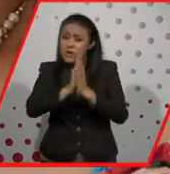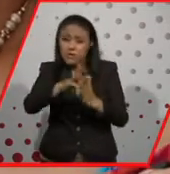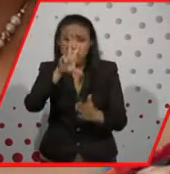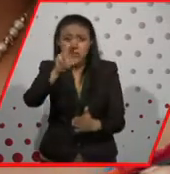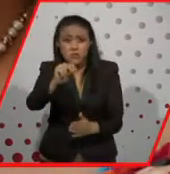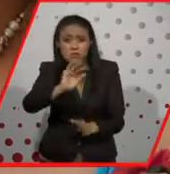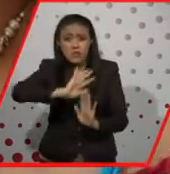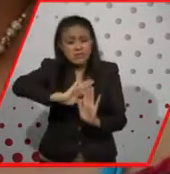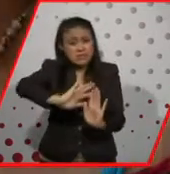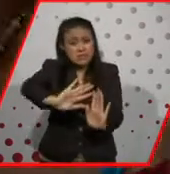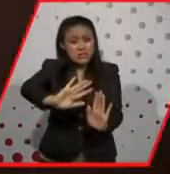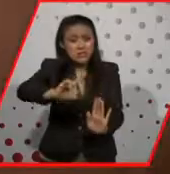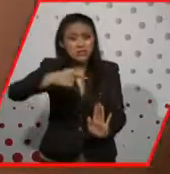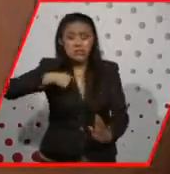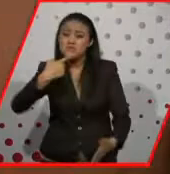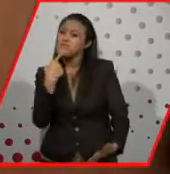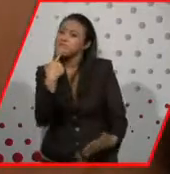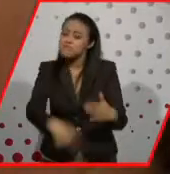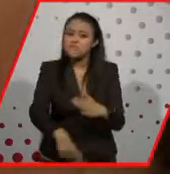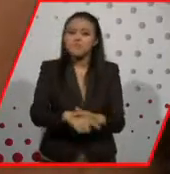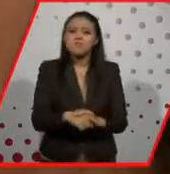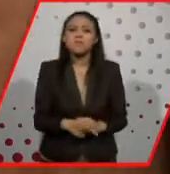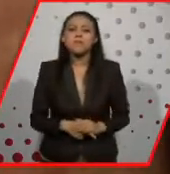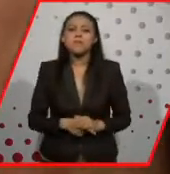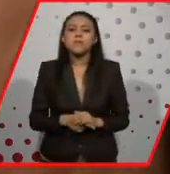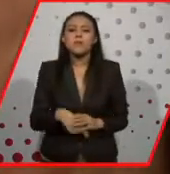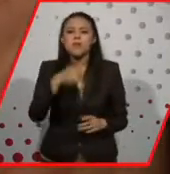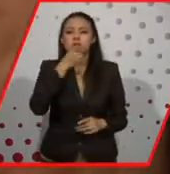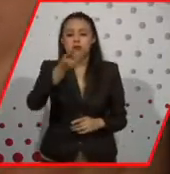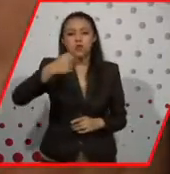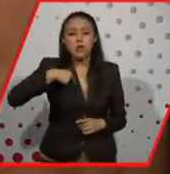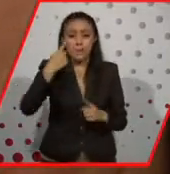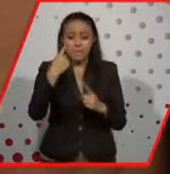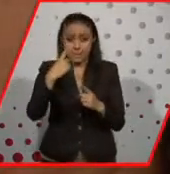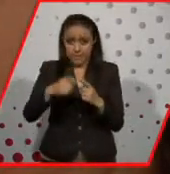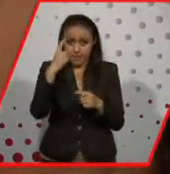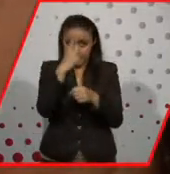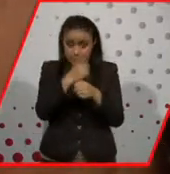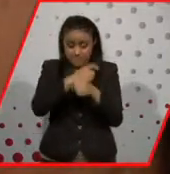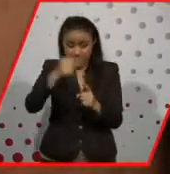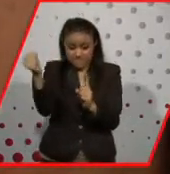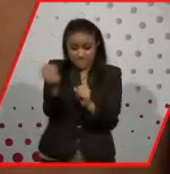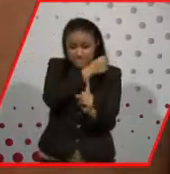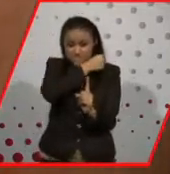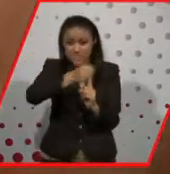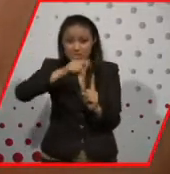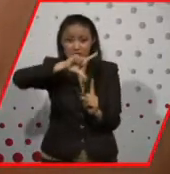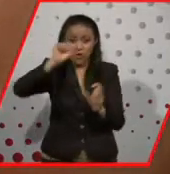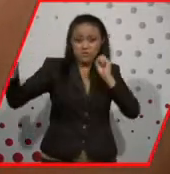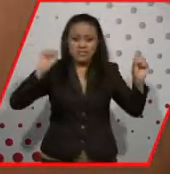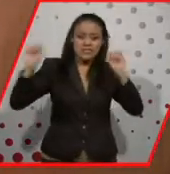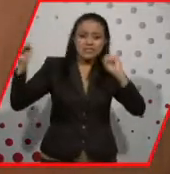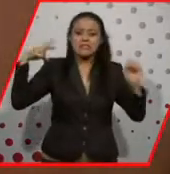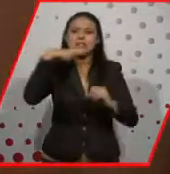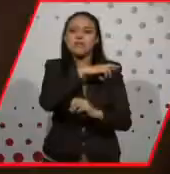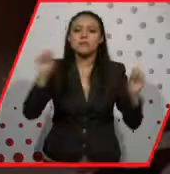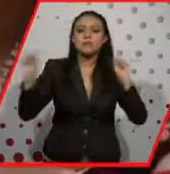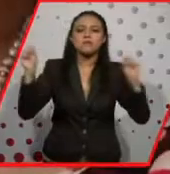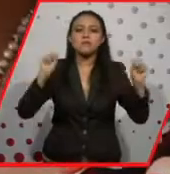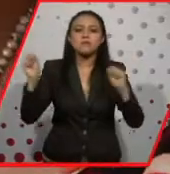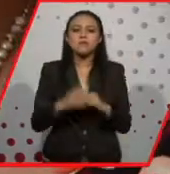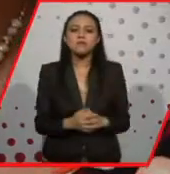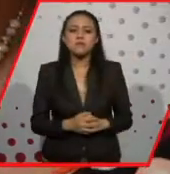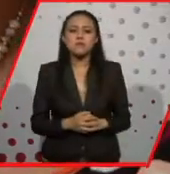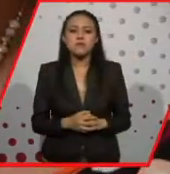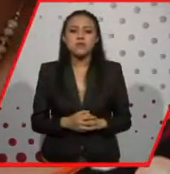que yo lo iba a denunciar. Señala que en el momento le dio un golpe al presunto agresor y salió corriendo. Él habitaba